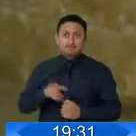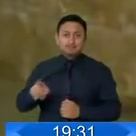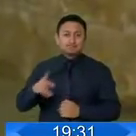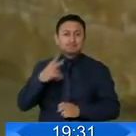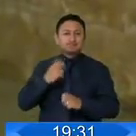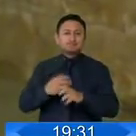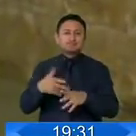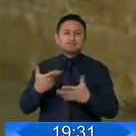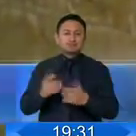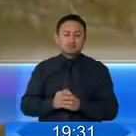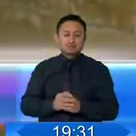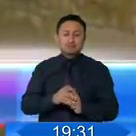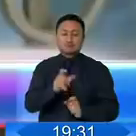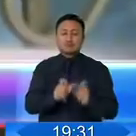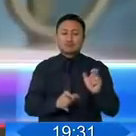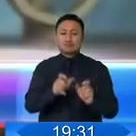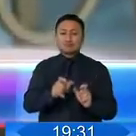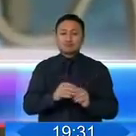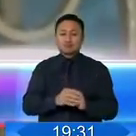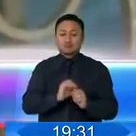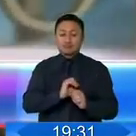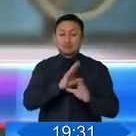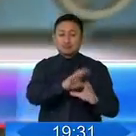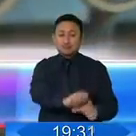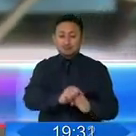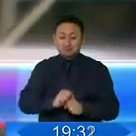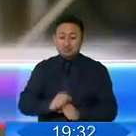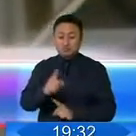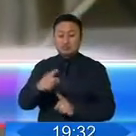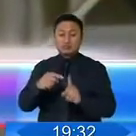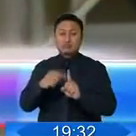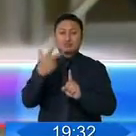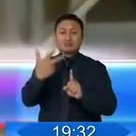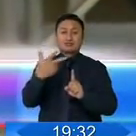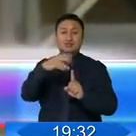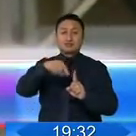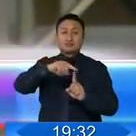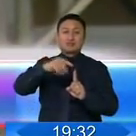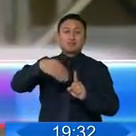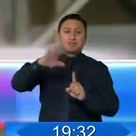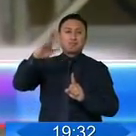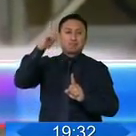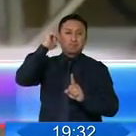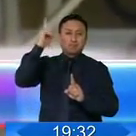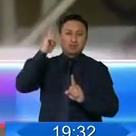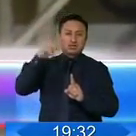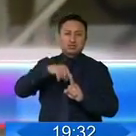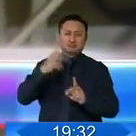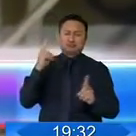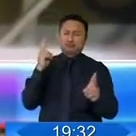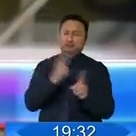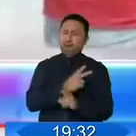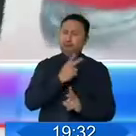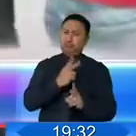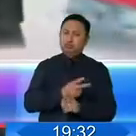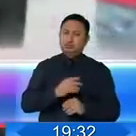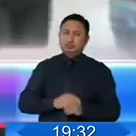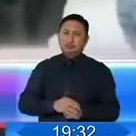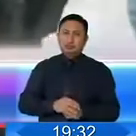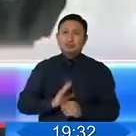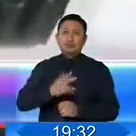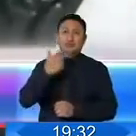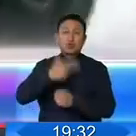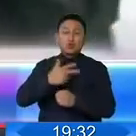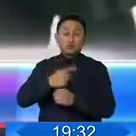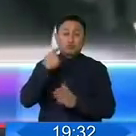especificaciones, entre los implicados fue posible la detención de 3 de los más peligrosos de estas organizaciones. En Guatemala,